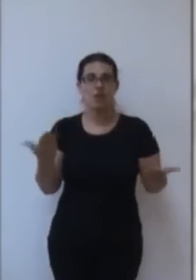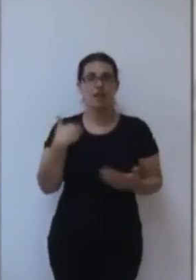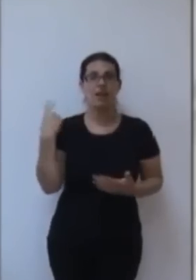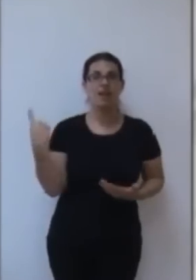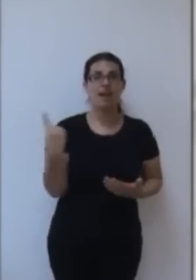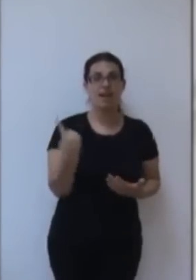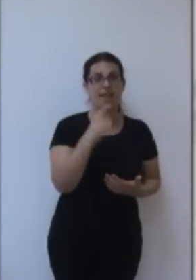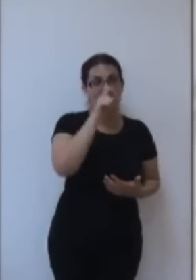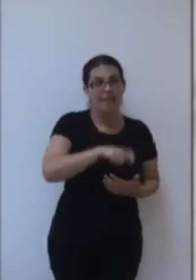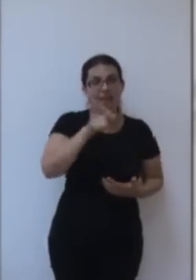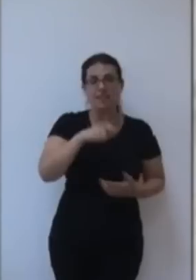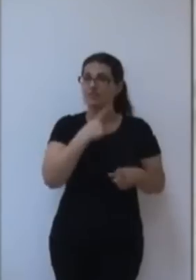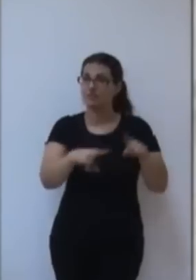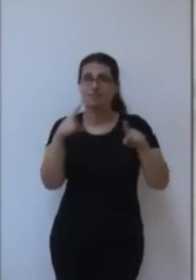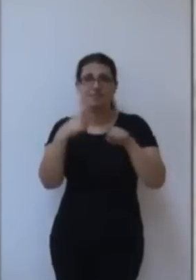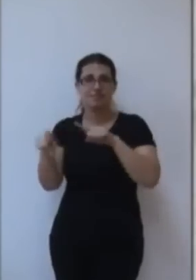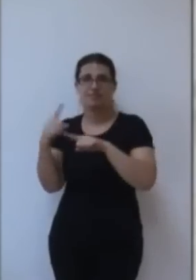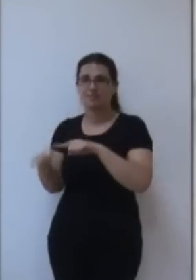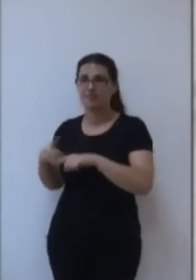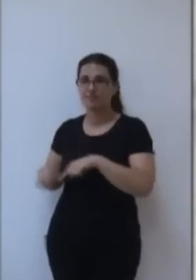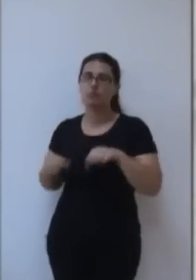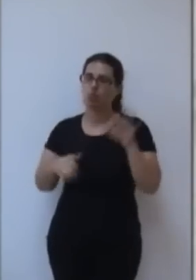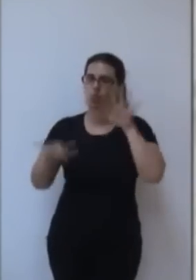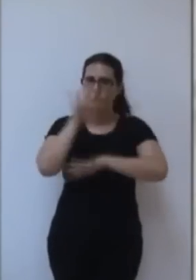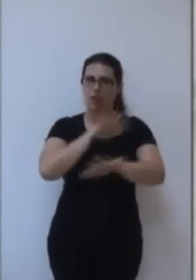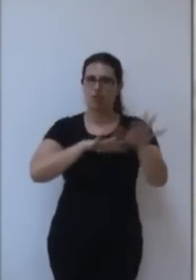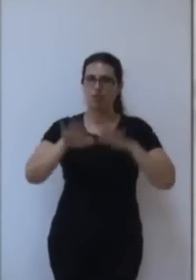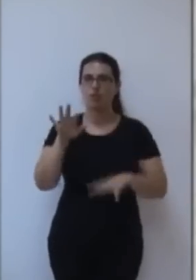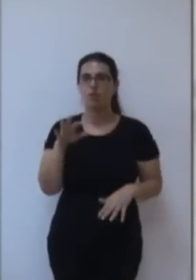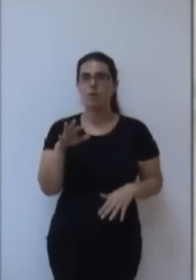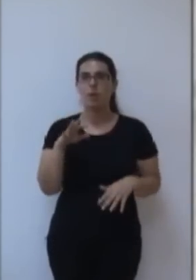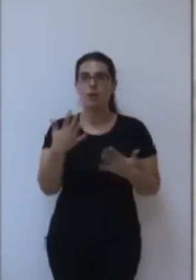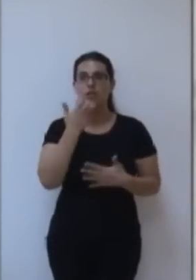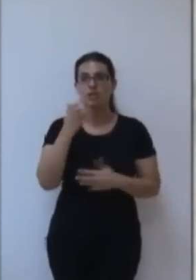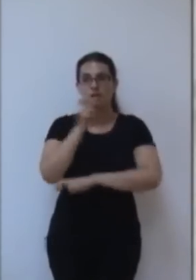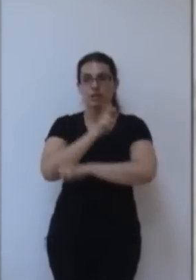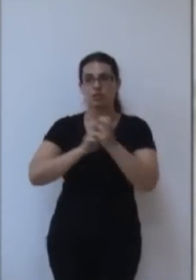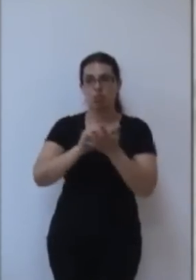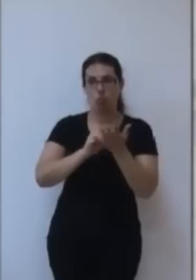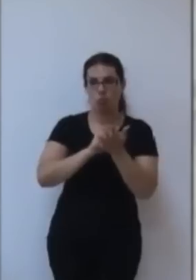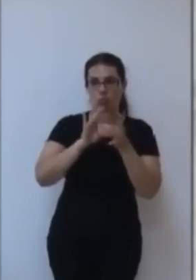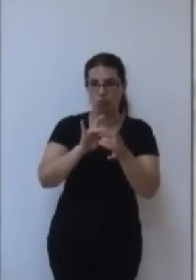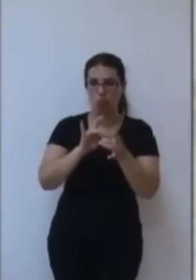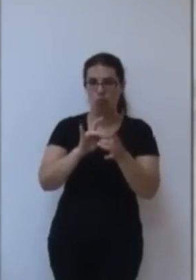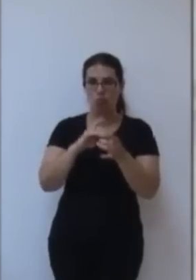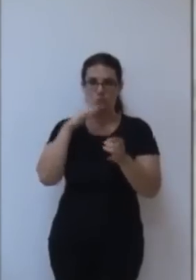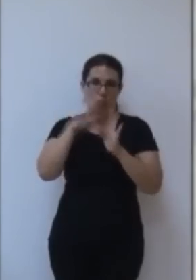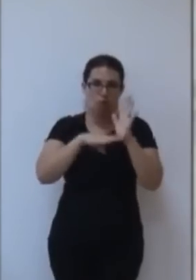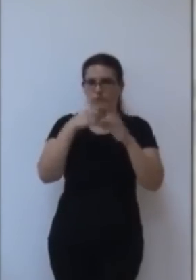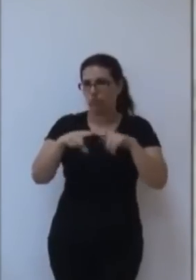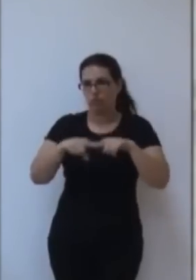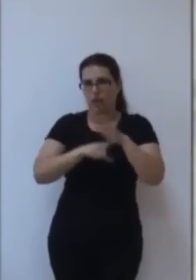es cada persona en algunos ámbitos y tiene su complejidad, ¿no? Pero si buscamos soluciones pensando desde el